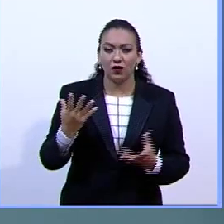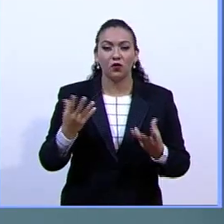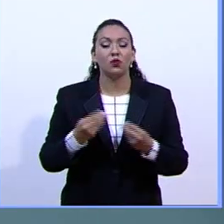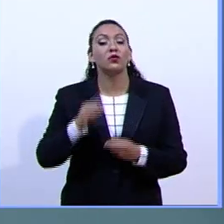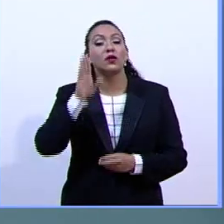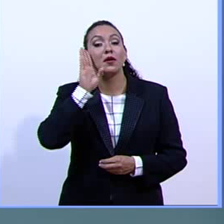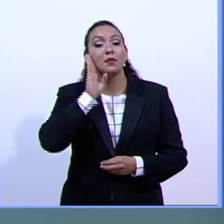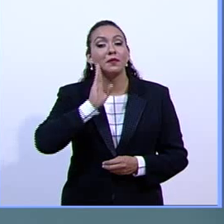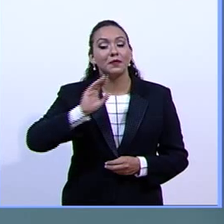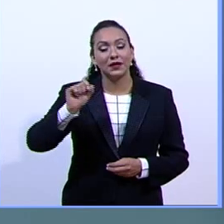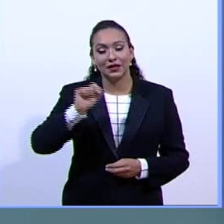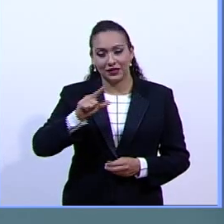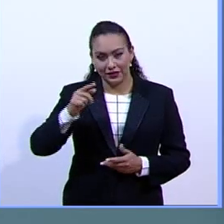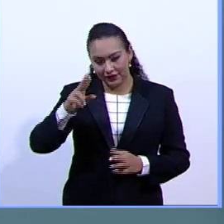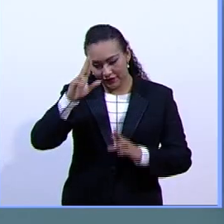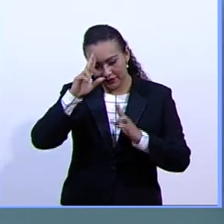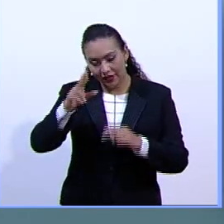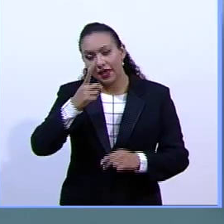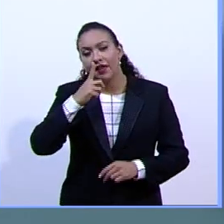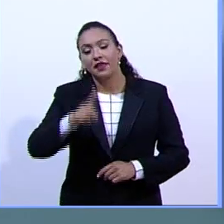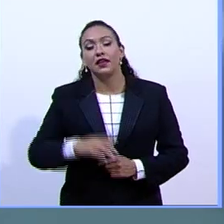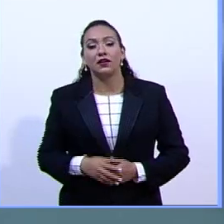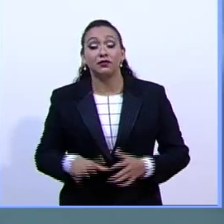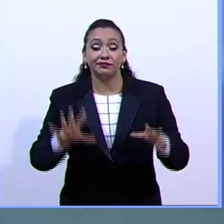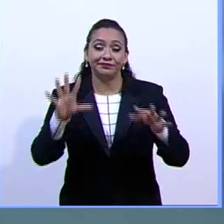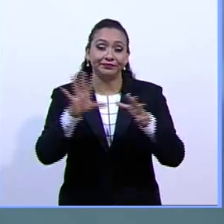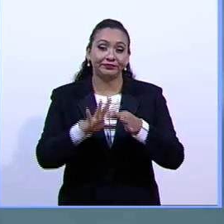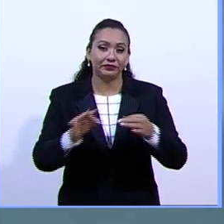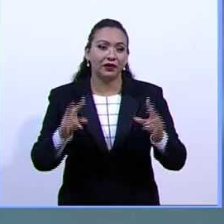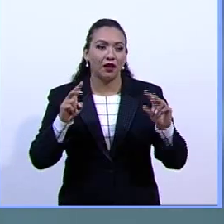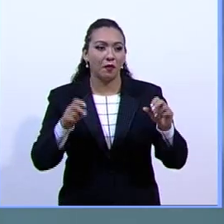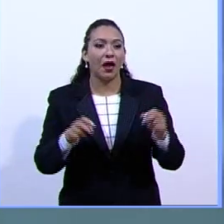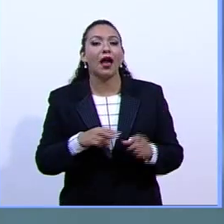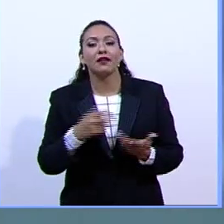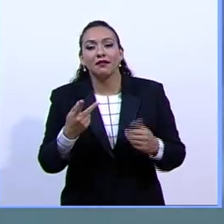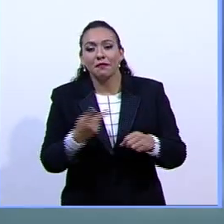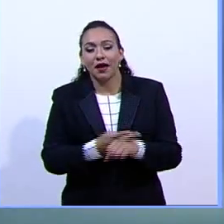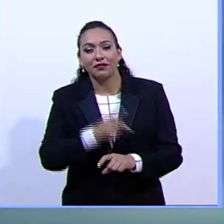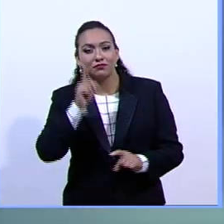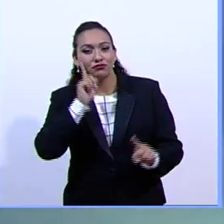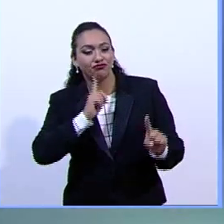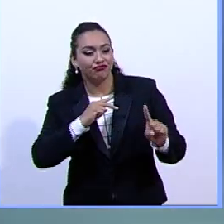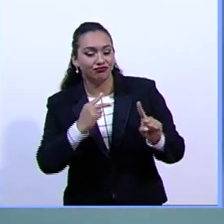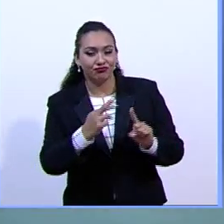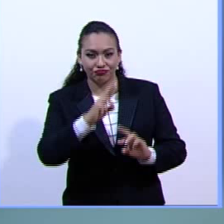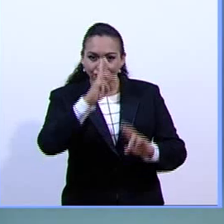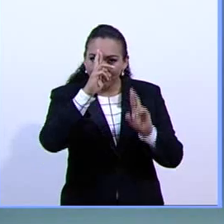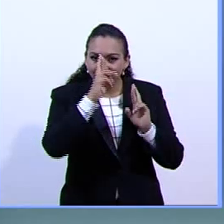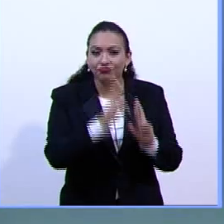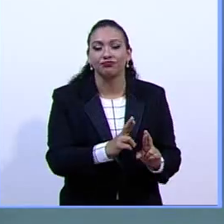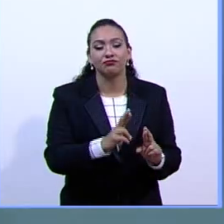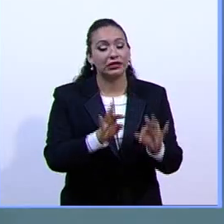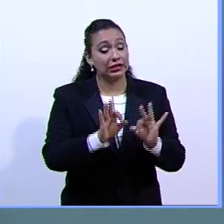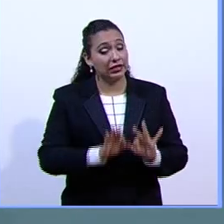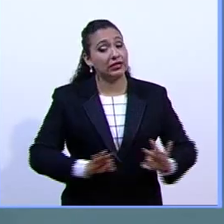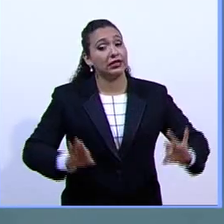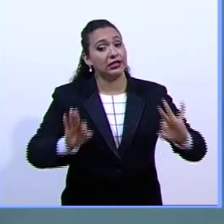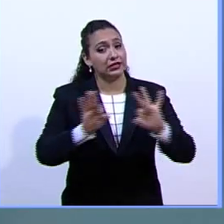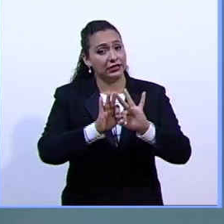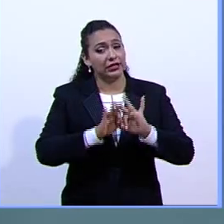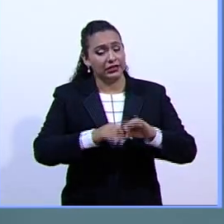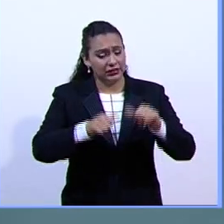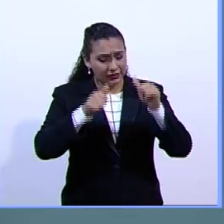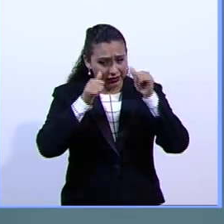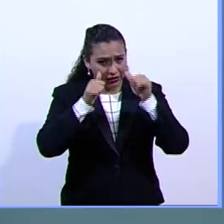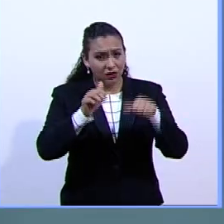ministra homenajeada. Explicó sentencias relevantes en materia de género y de la importancia de seguir trabajando en ese tema para